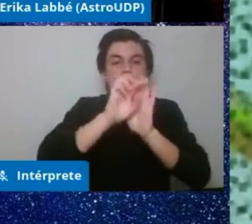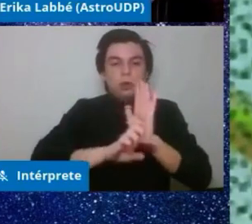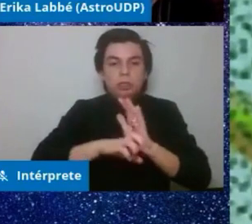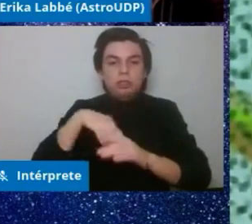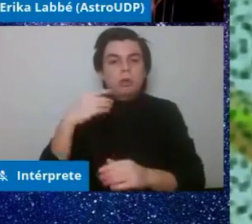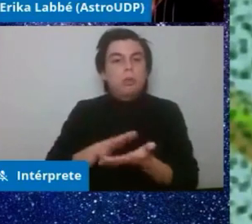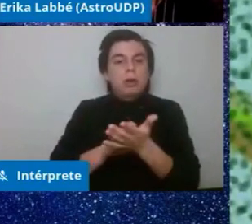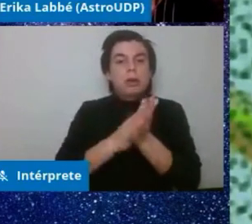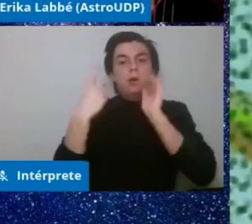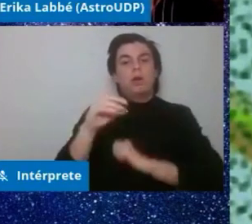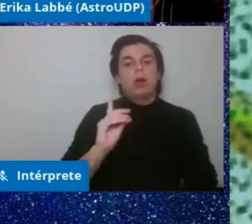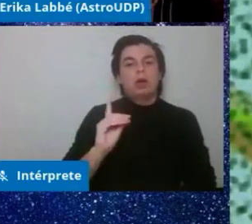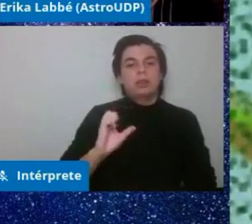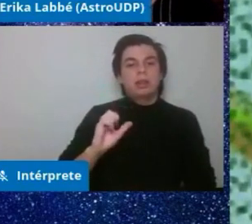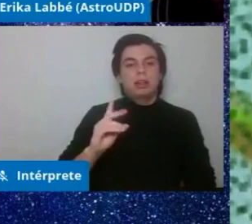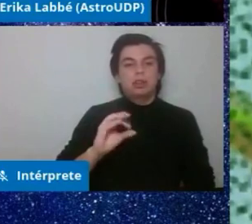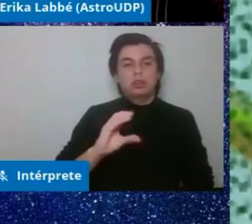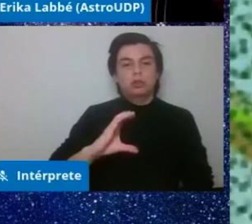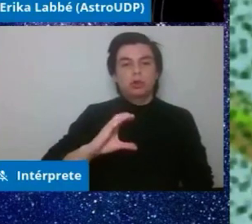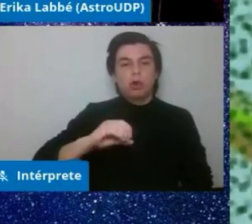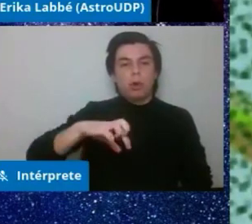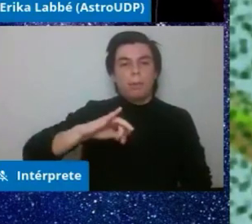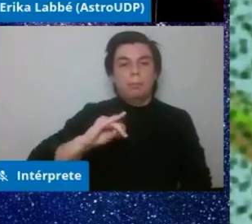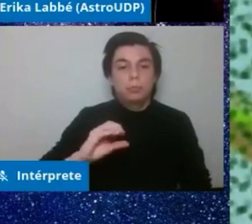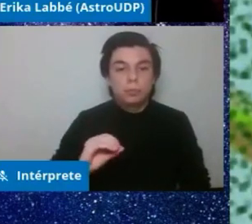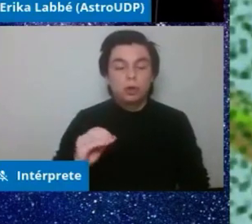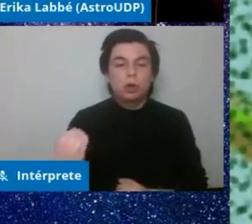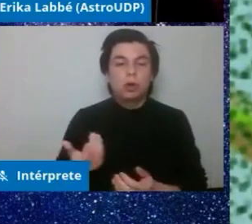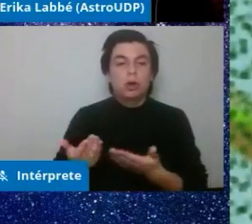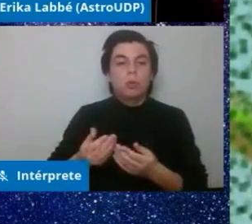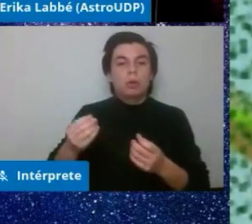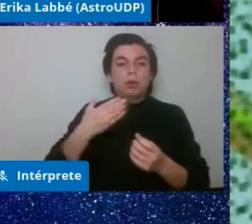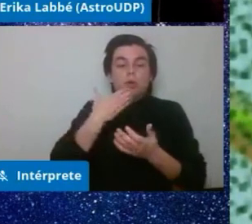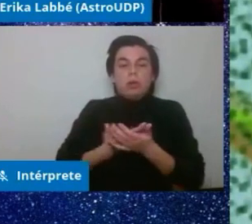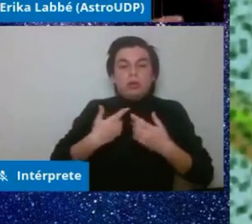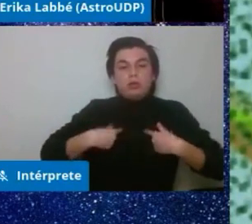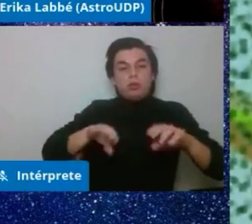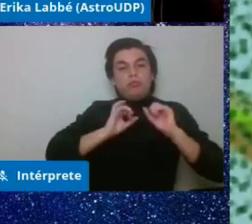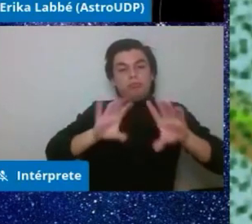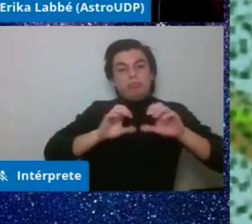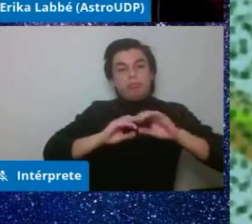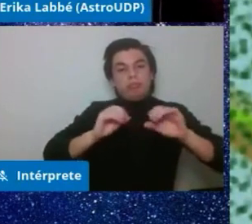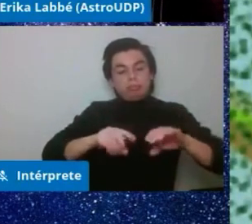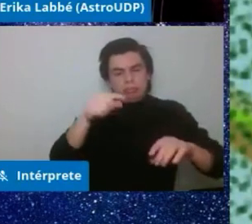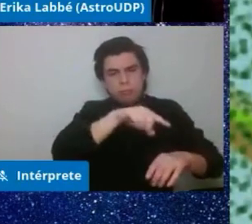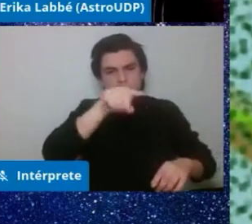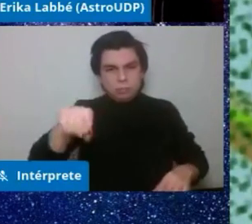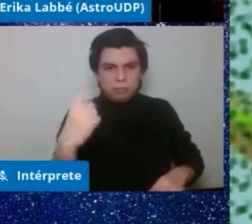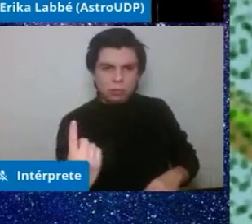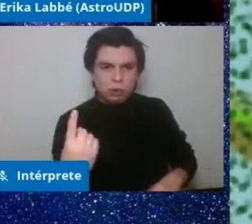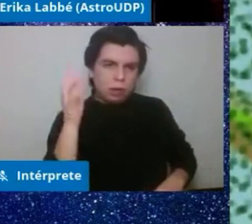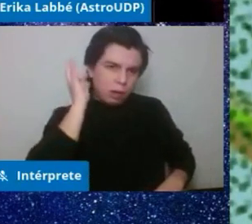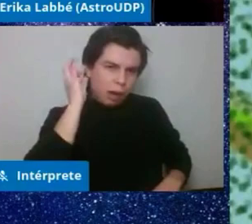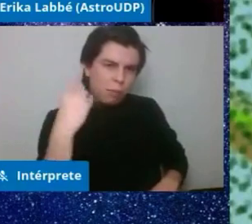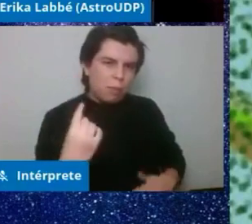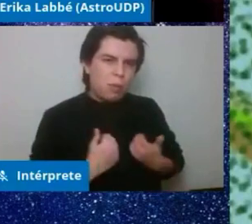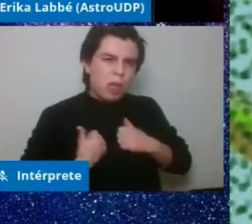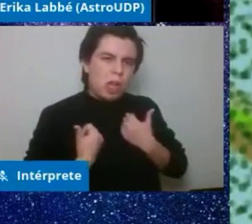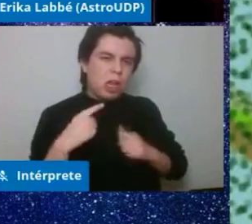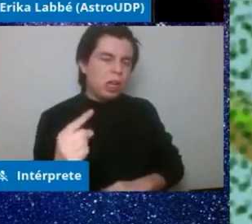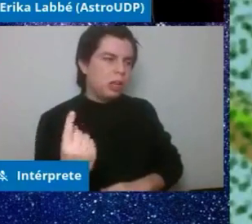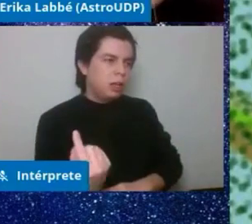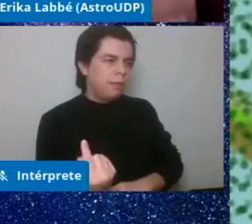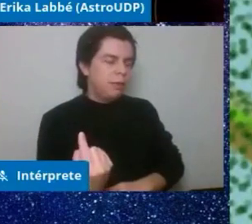los proyectos que nació por una de estas capacitaciones que hice yo. Una chica, Carla Fuentes, que fue a esa